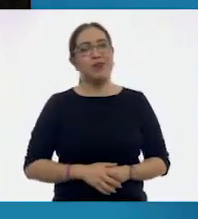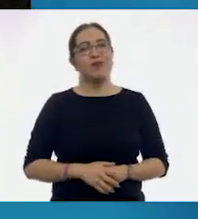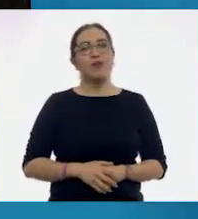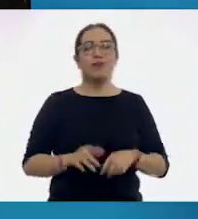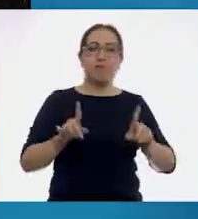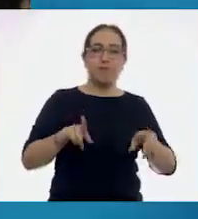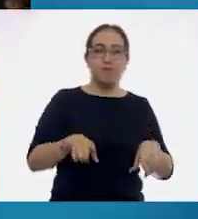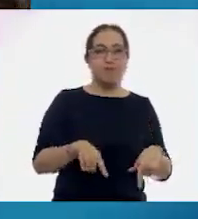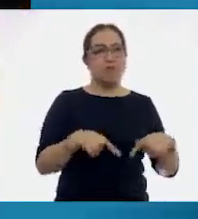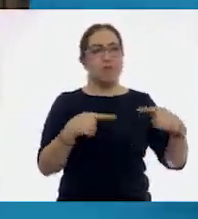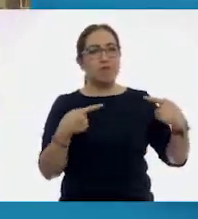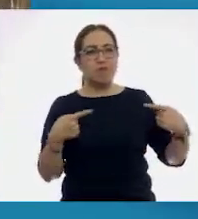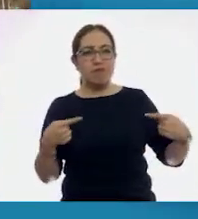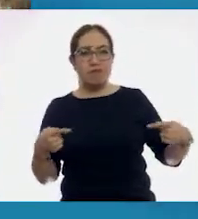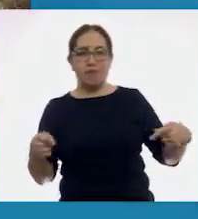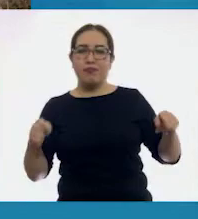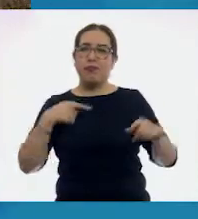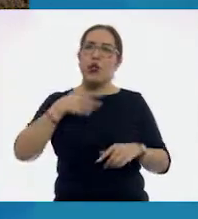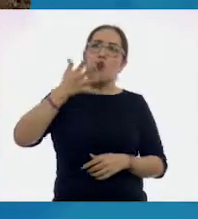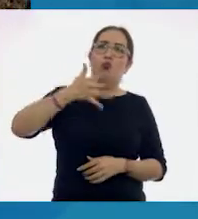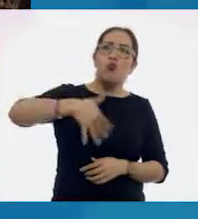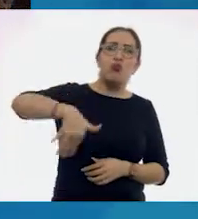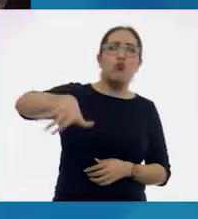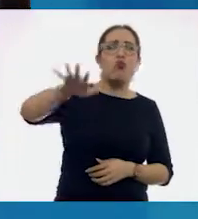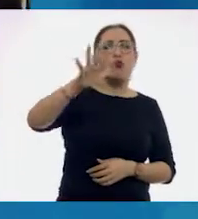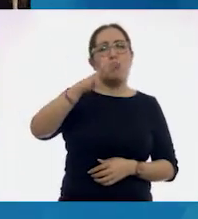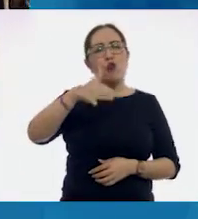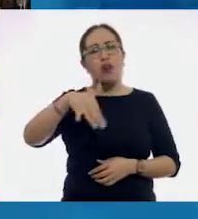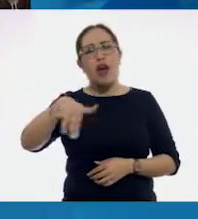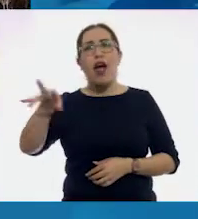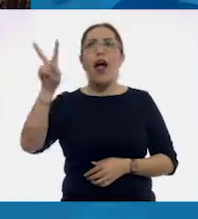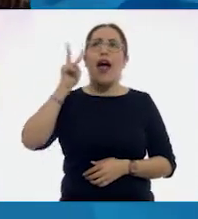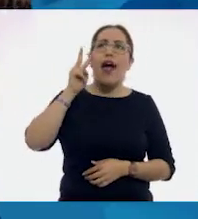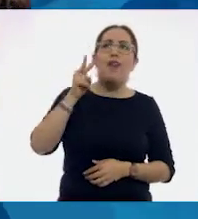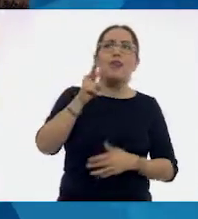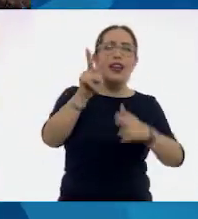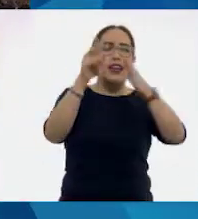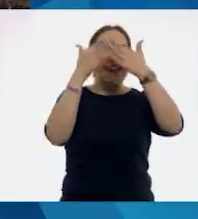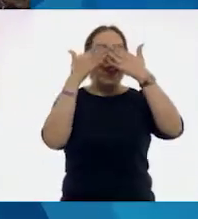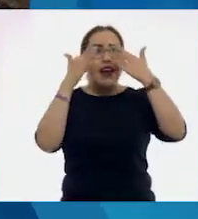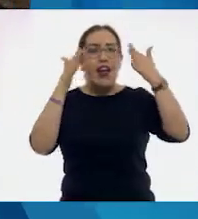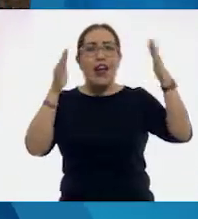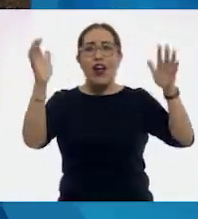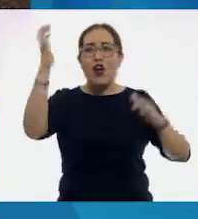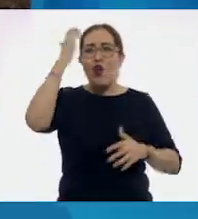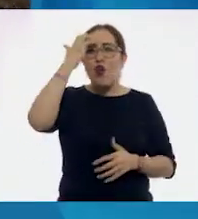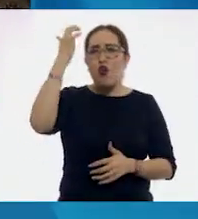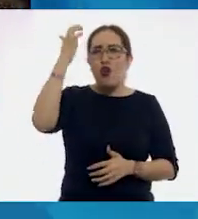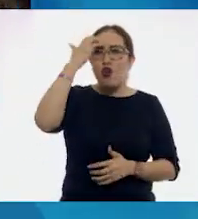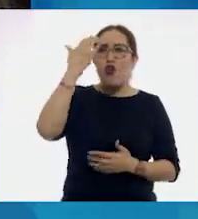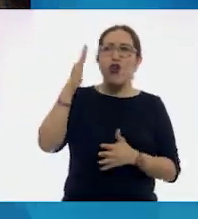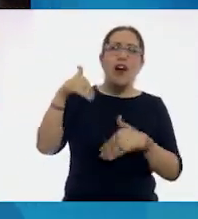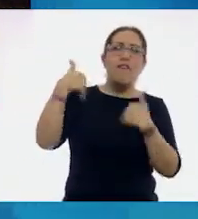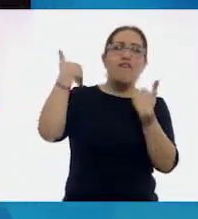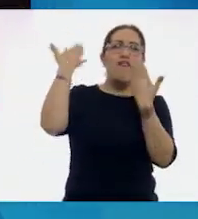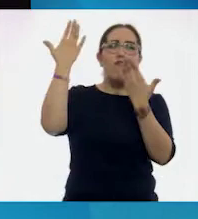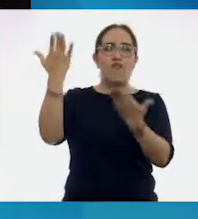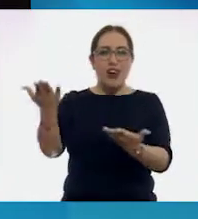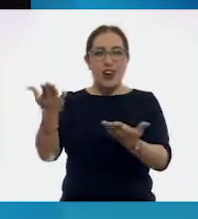En busca de otros horizontes, quiero saber qué hay al